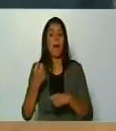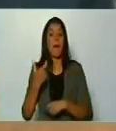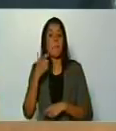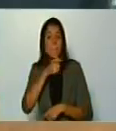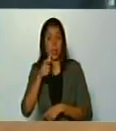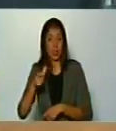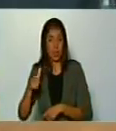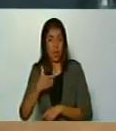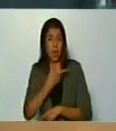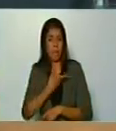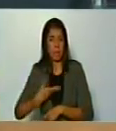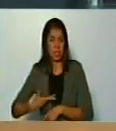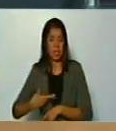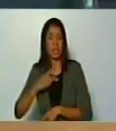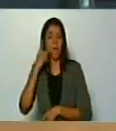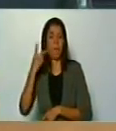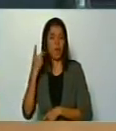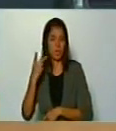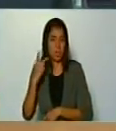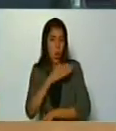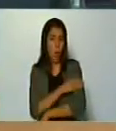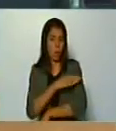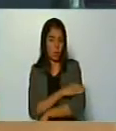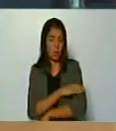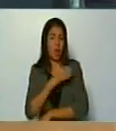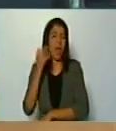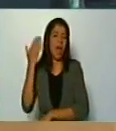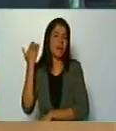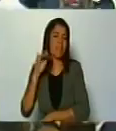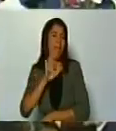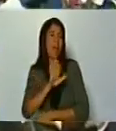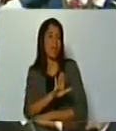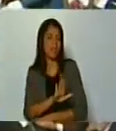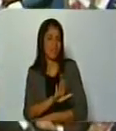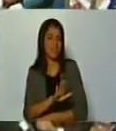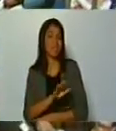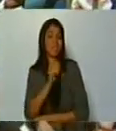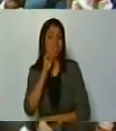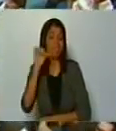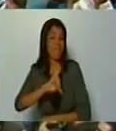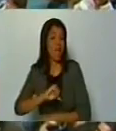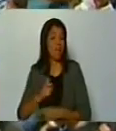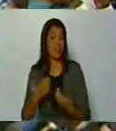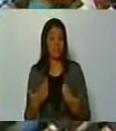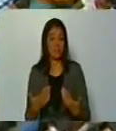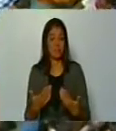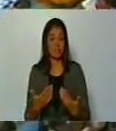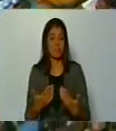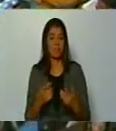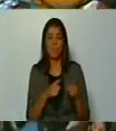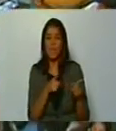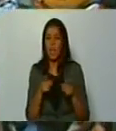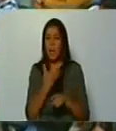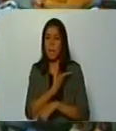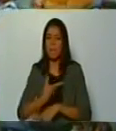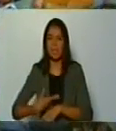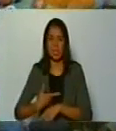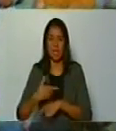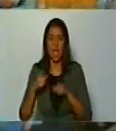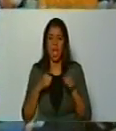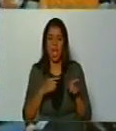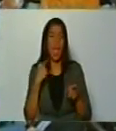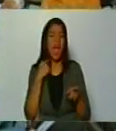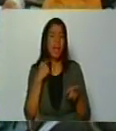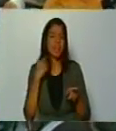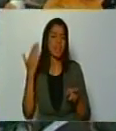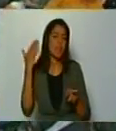esa casta política, tiene mucho de cobardía. Y eso todo lo aprendieron ellos y lo